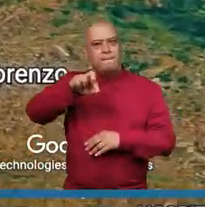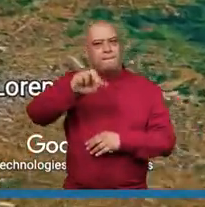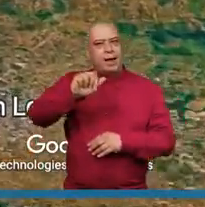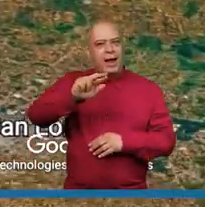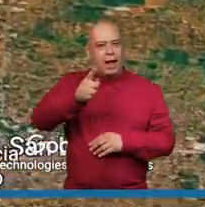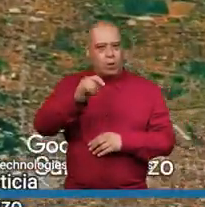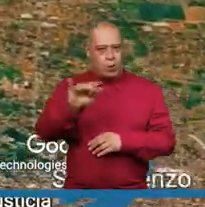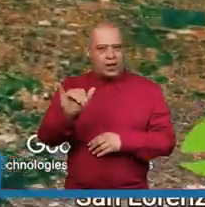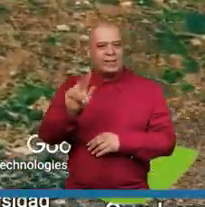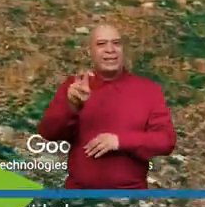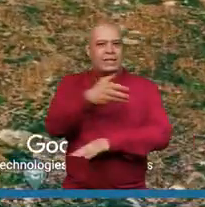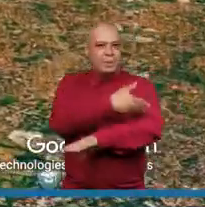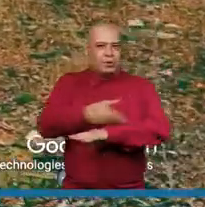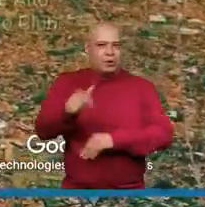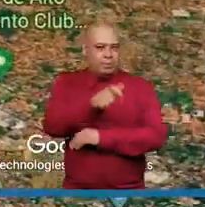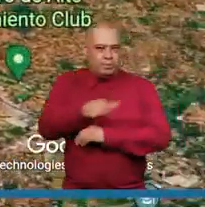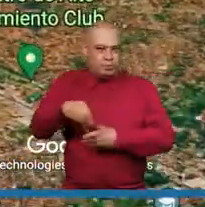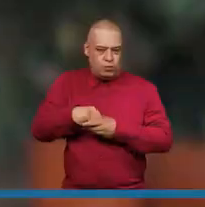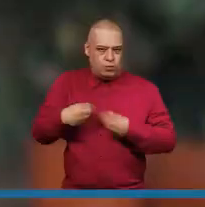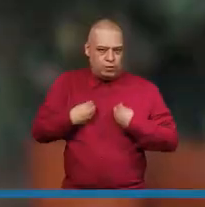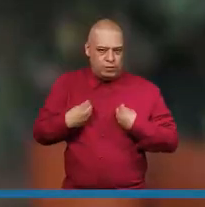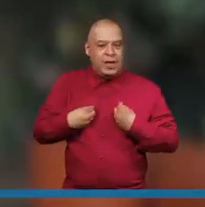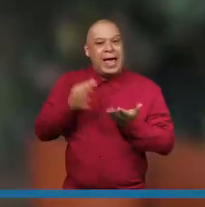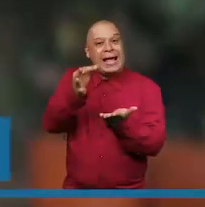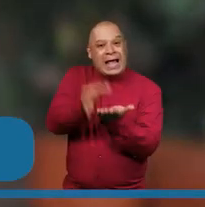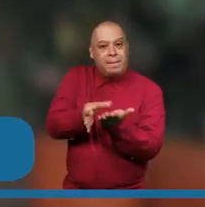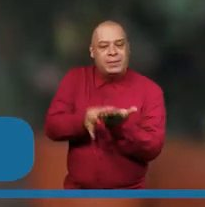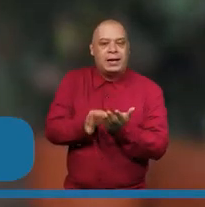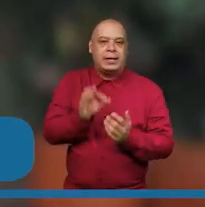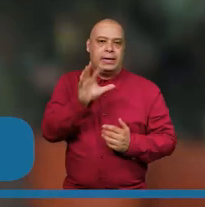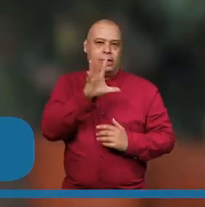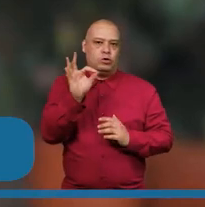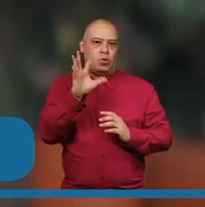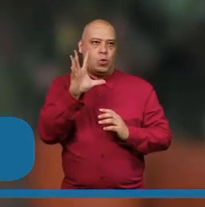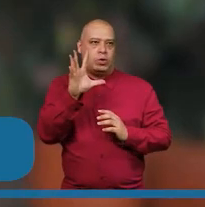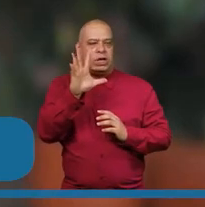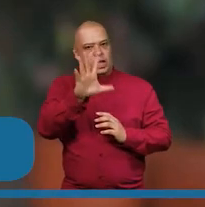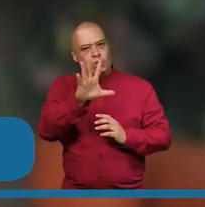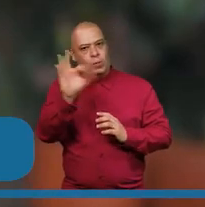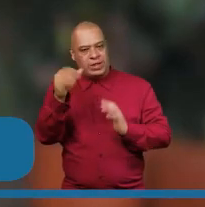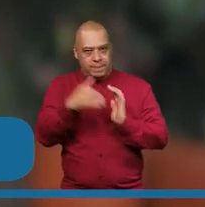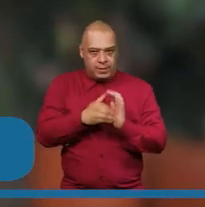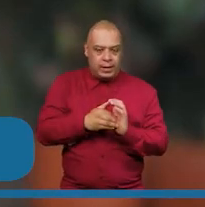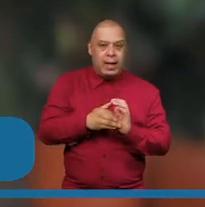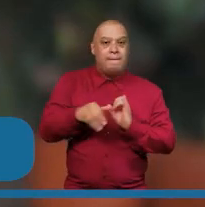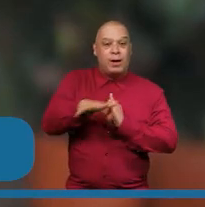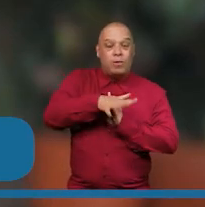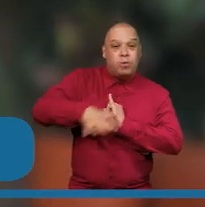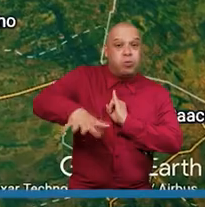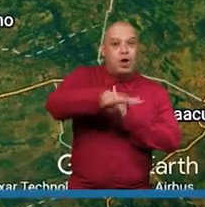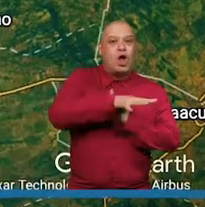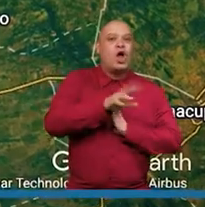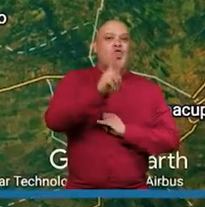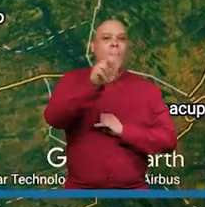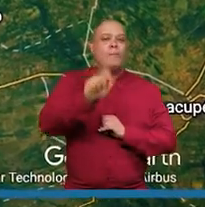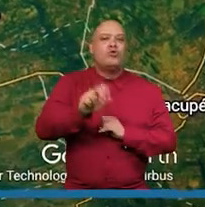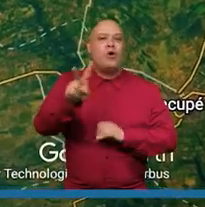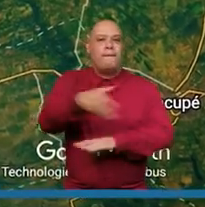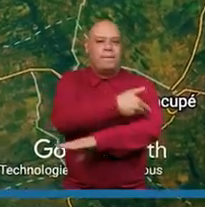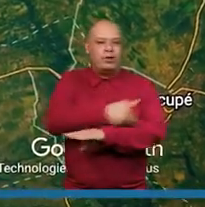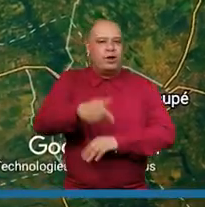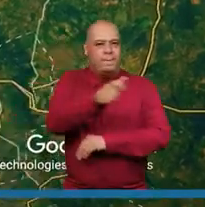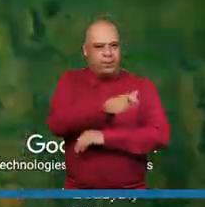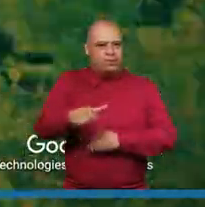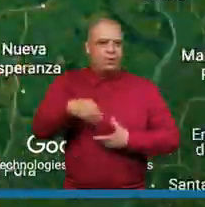habitantes. Asunción como ciudad, 550.000, pero su área metropolitana son 2.2 millones